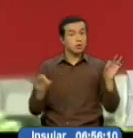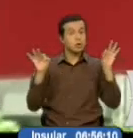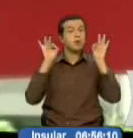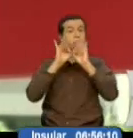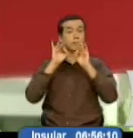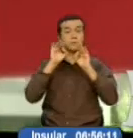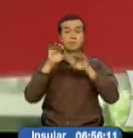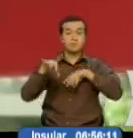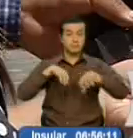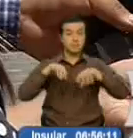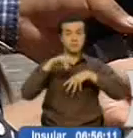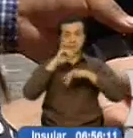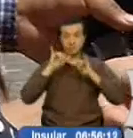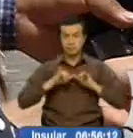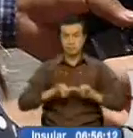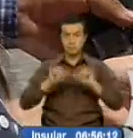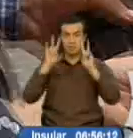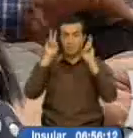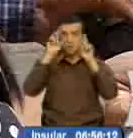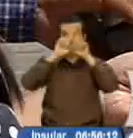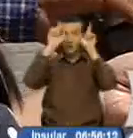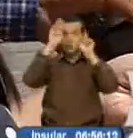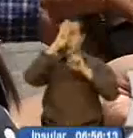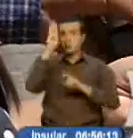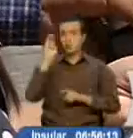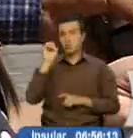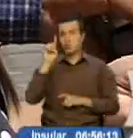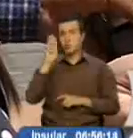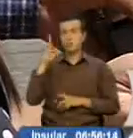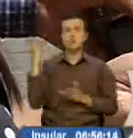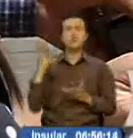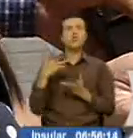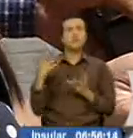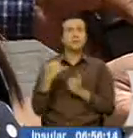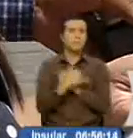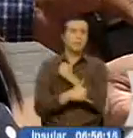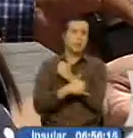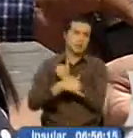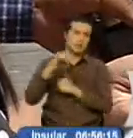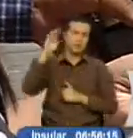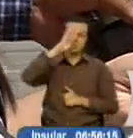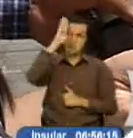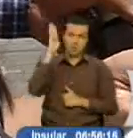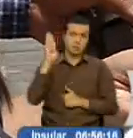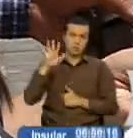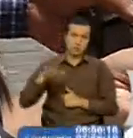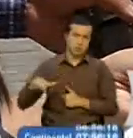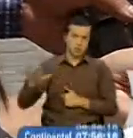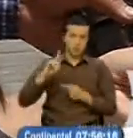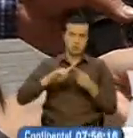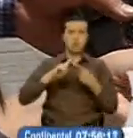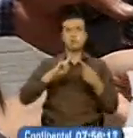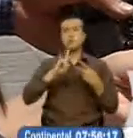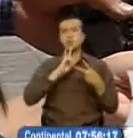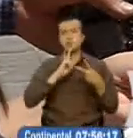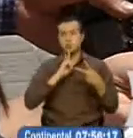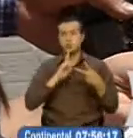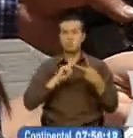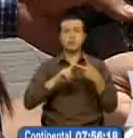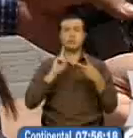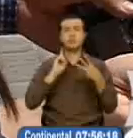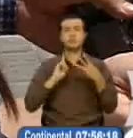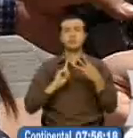desarrollarán otras acciones. El tema de Odebrecht ha funcionado básicamente en Brasil, por supuesto, en Estados Unidos